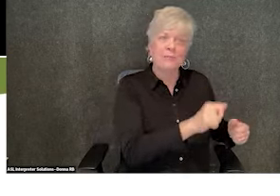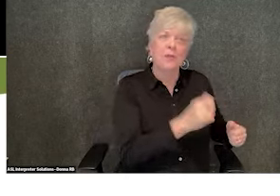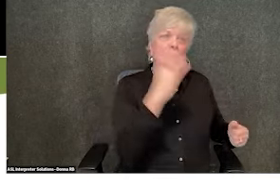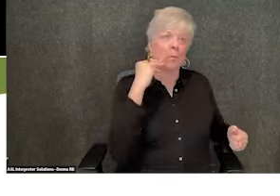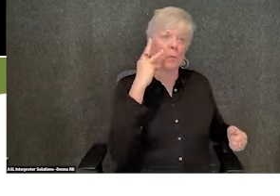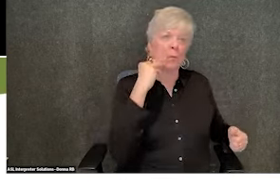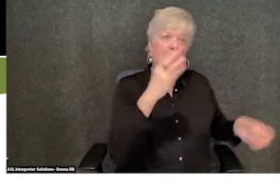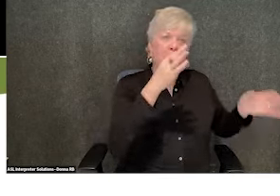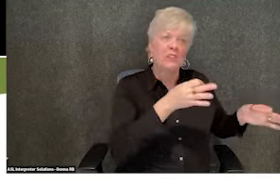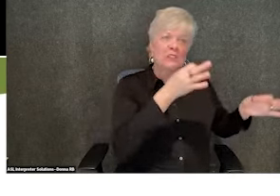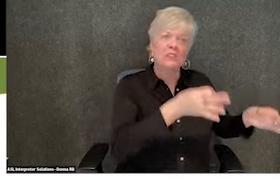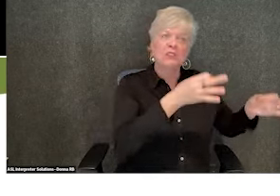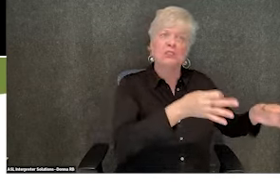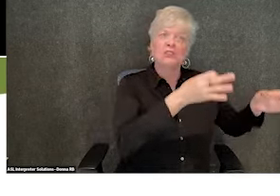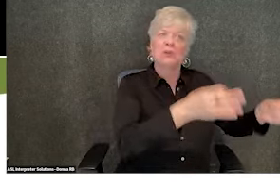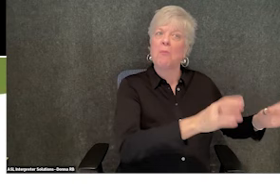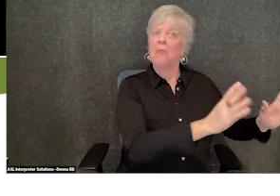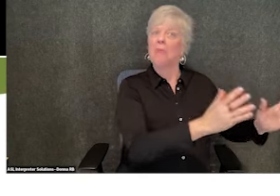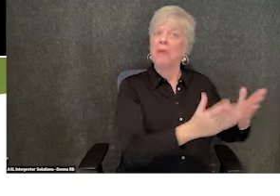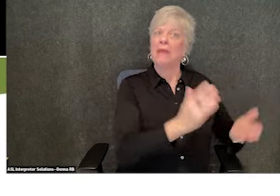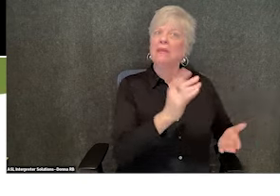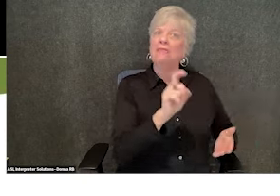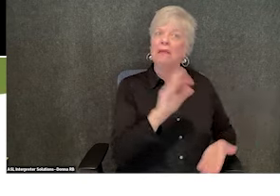personas empiezan a tener más experiencia,